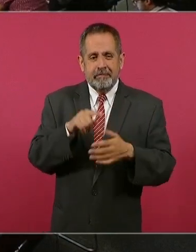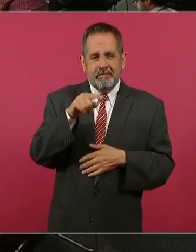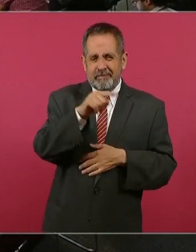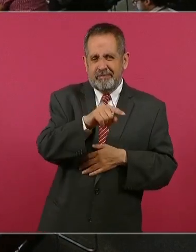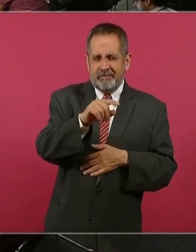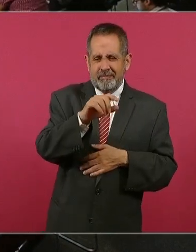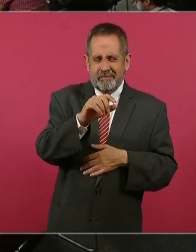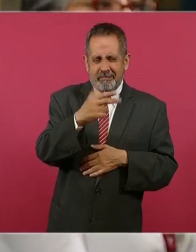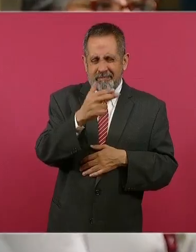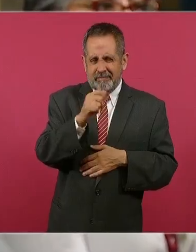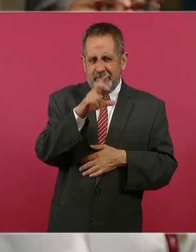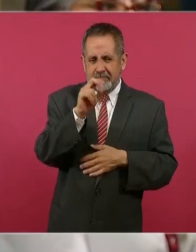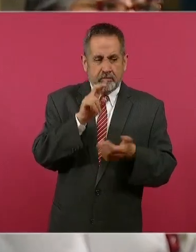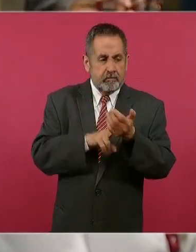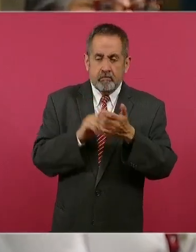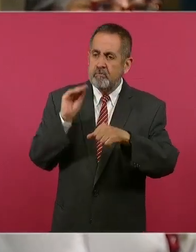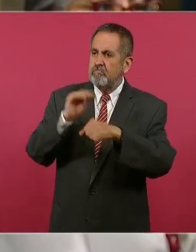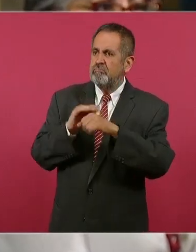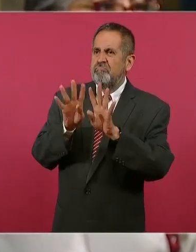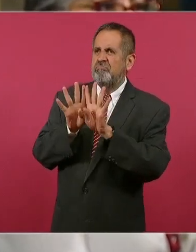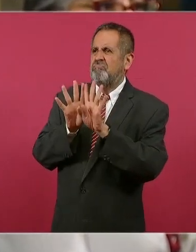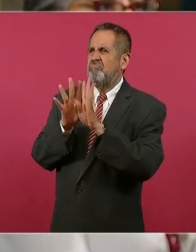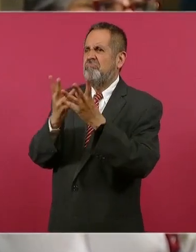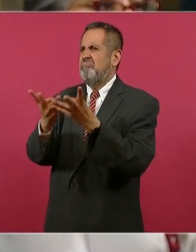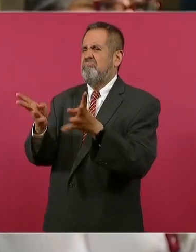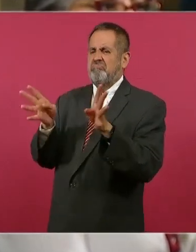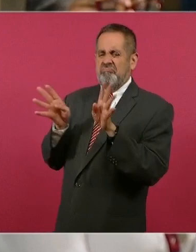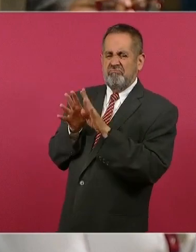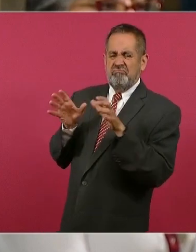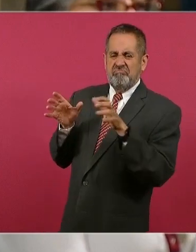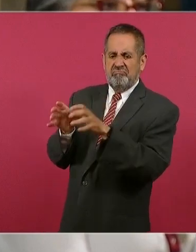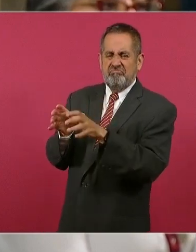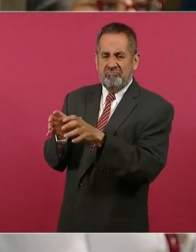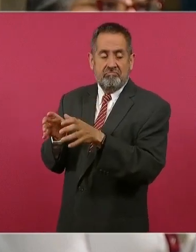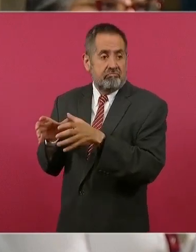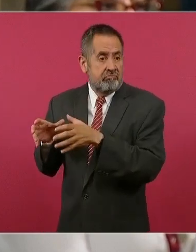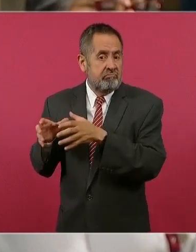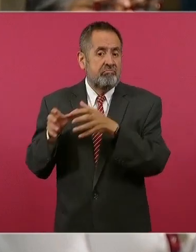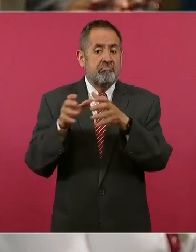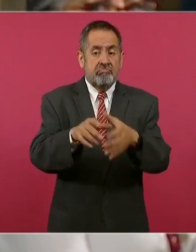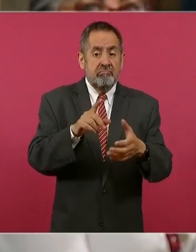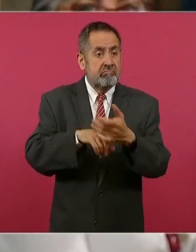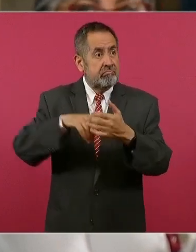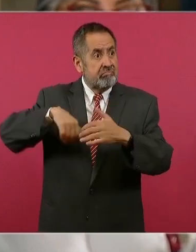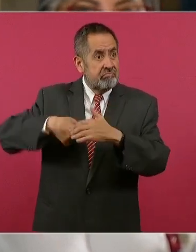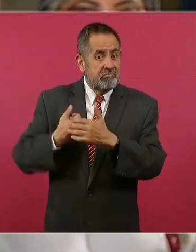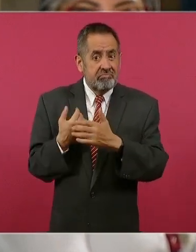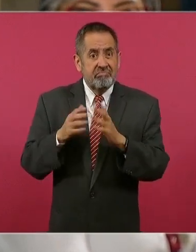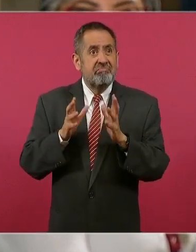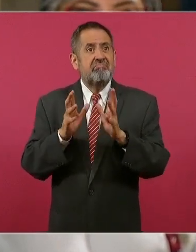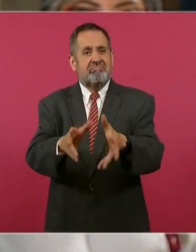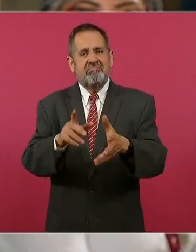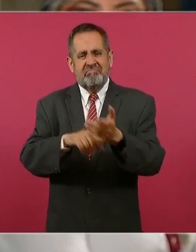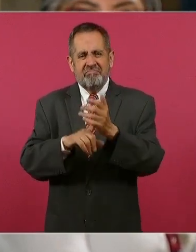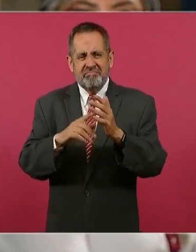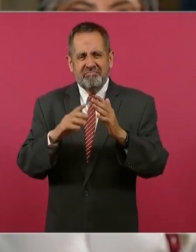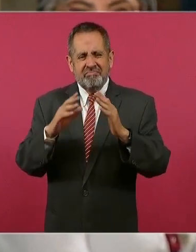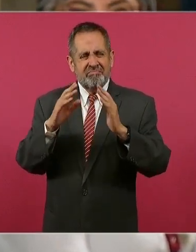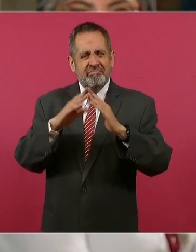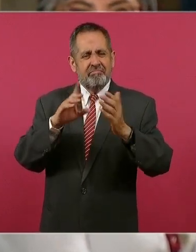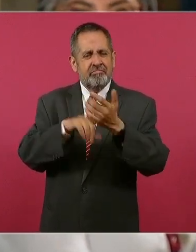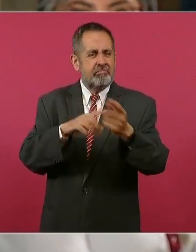Alarcón ponían una reja, llevando a los habitantes a una bodega propiedad de unos judíos,